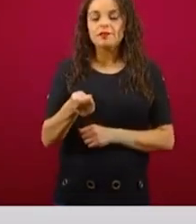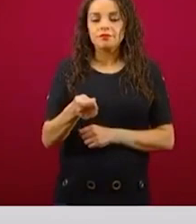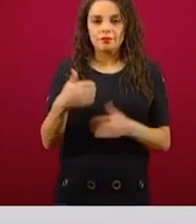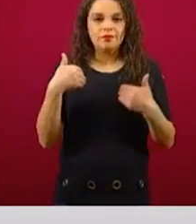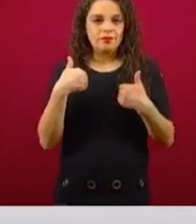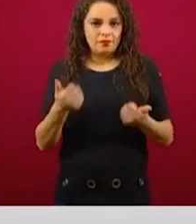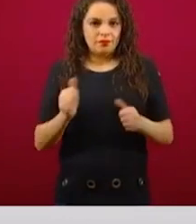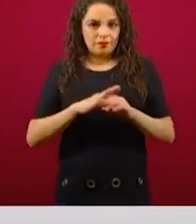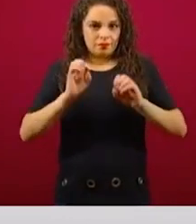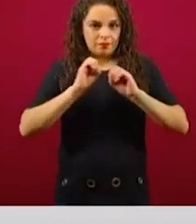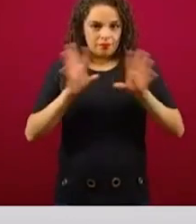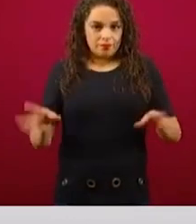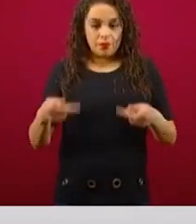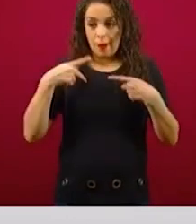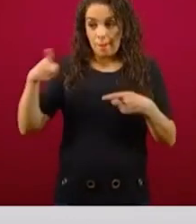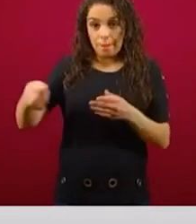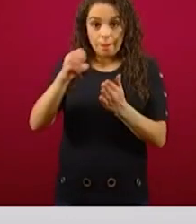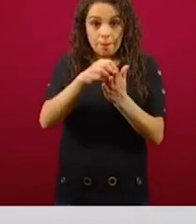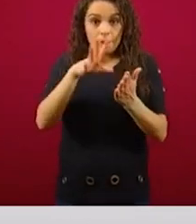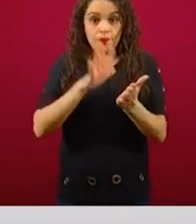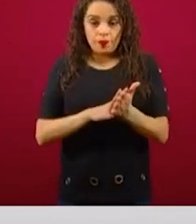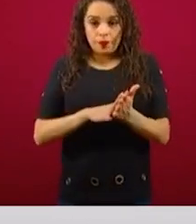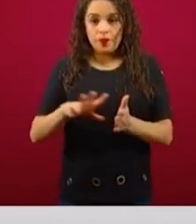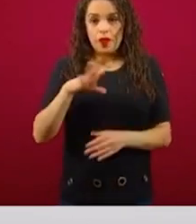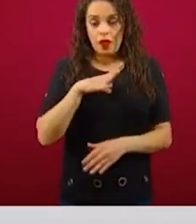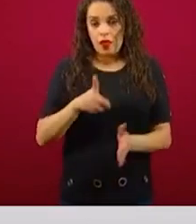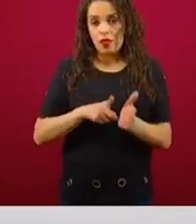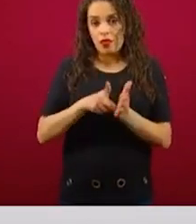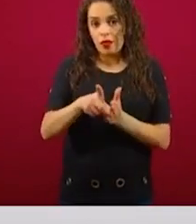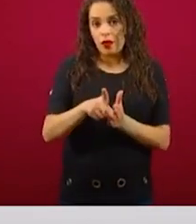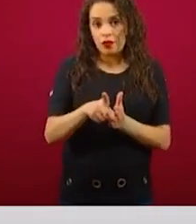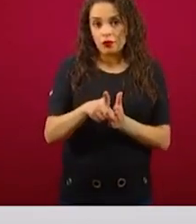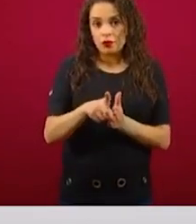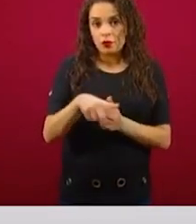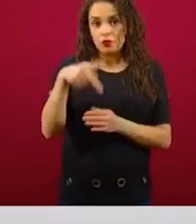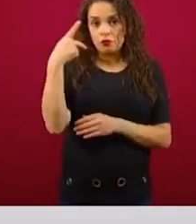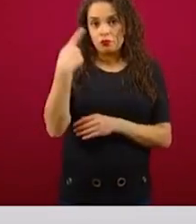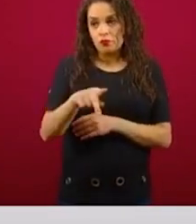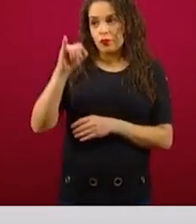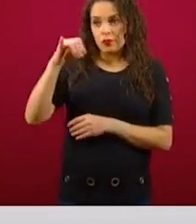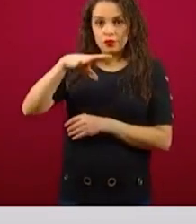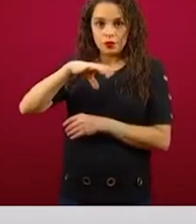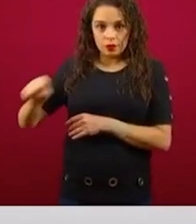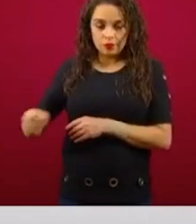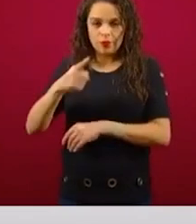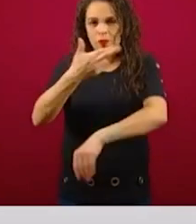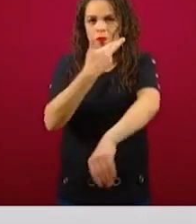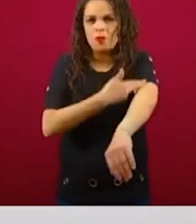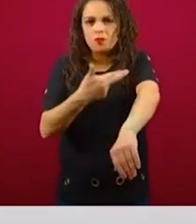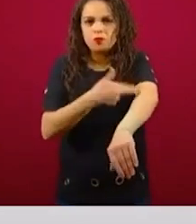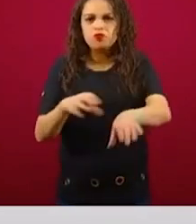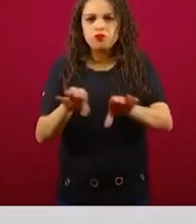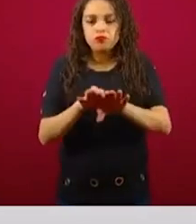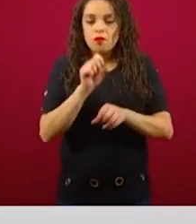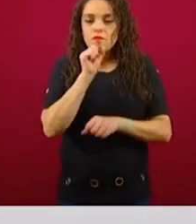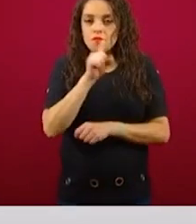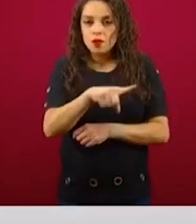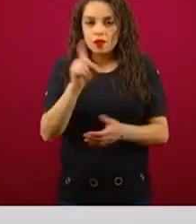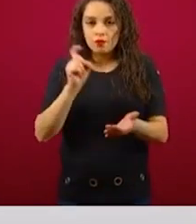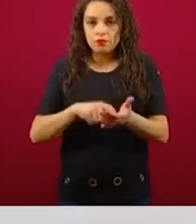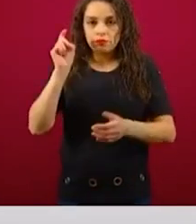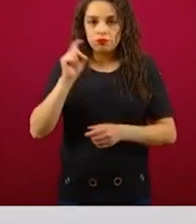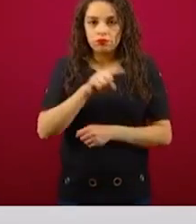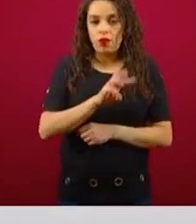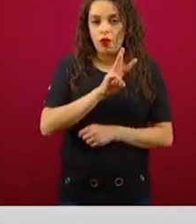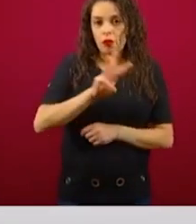persona que está registrada y tiene ciertos derechos en el IMSS. Entonces, este trámite también se puede acceder a través de la página del IMSS o en la